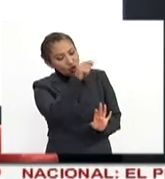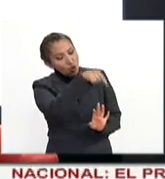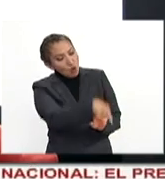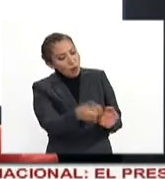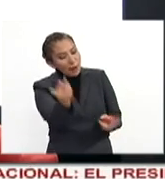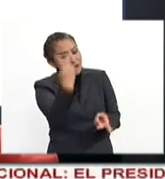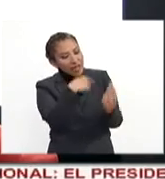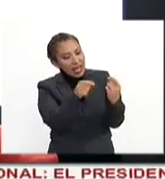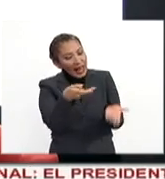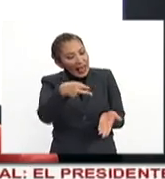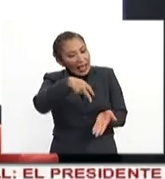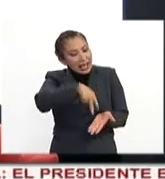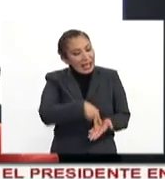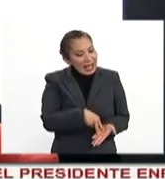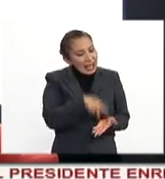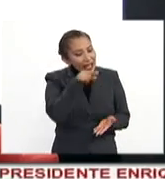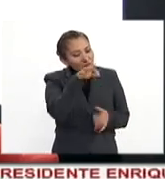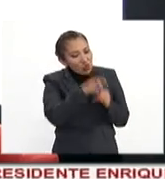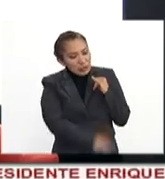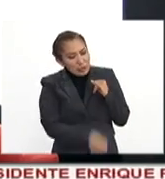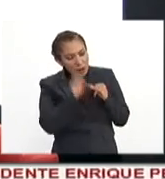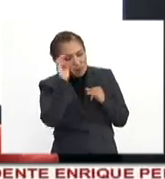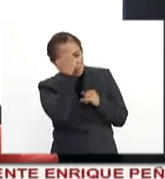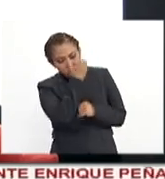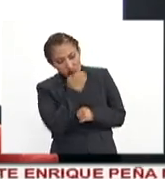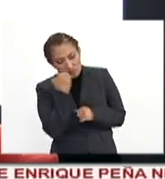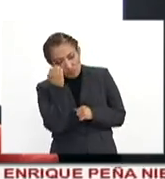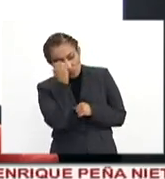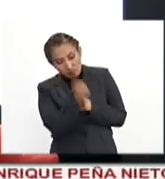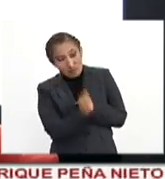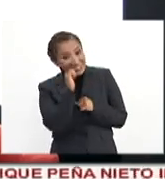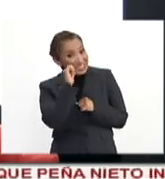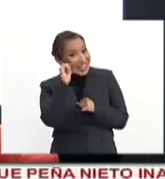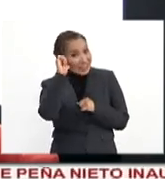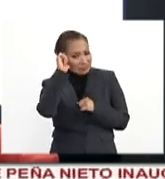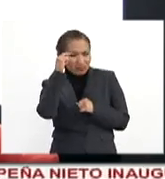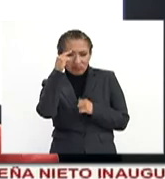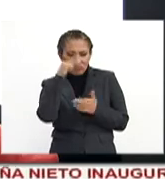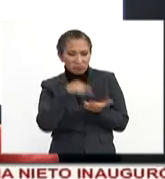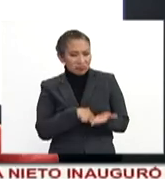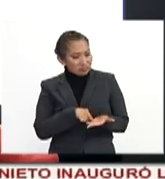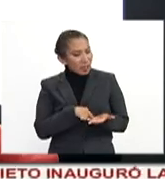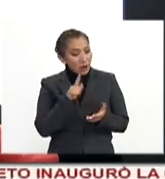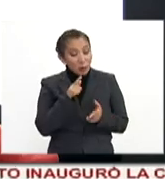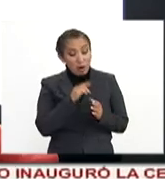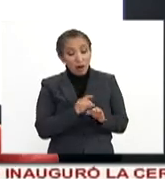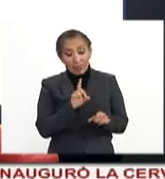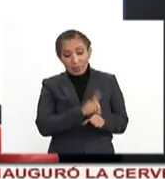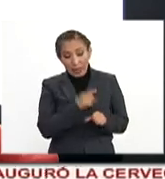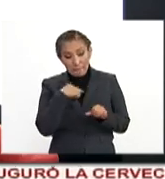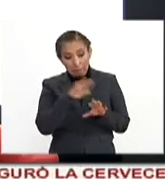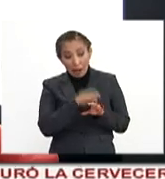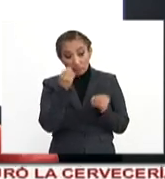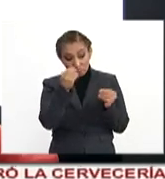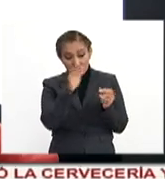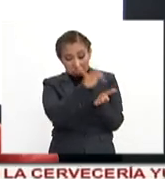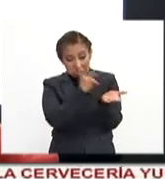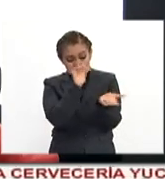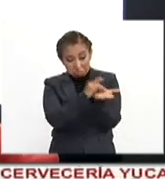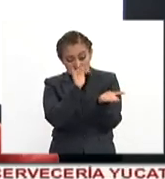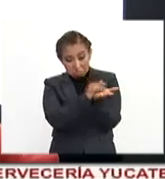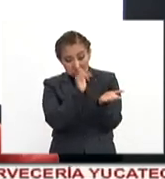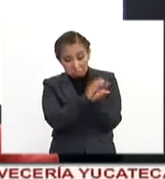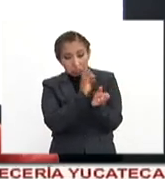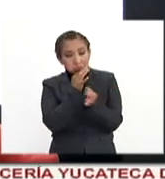la que llegan y estas últimas mediciones. Ayer yo creo que fue un día en que se concentraron buena parte de